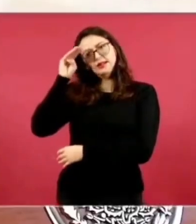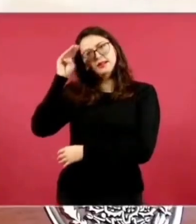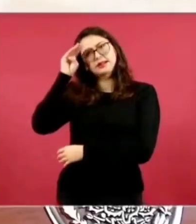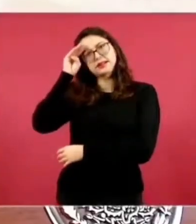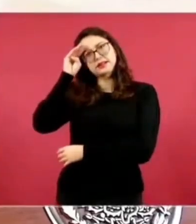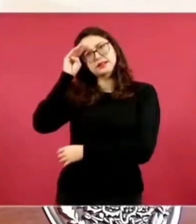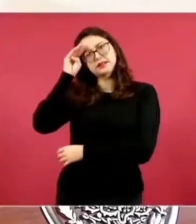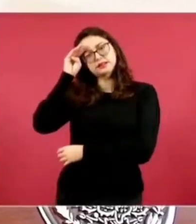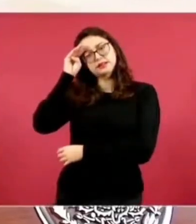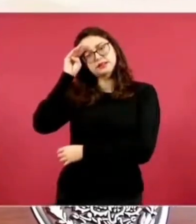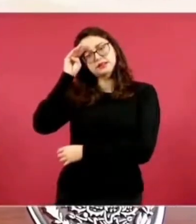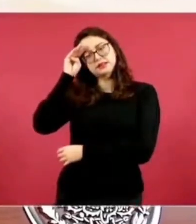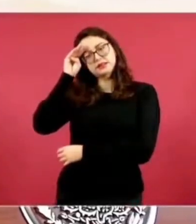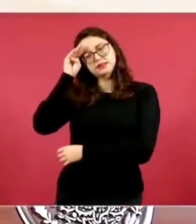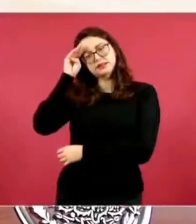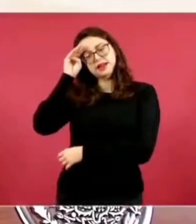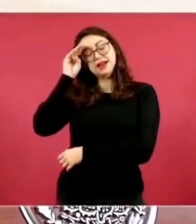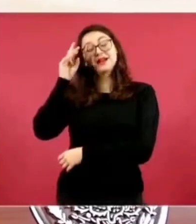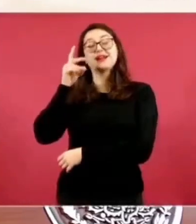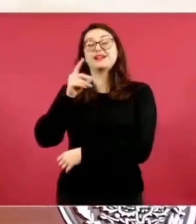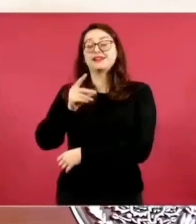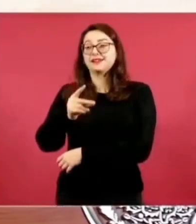día de Cortés,